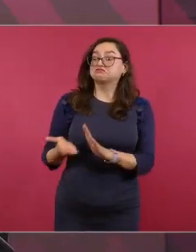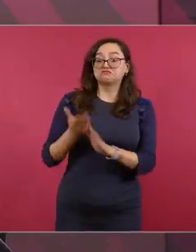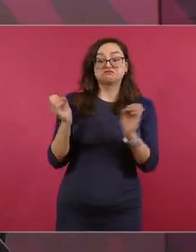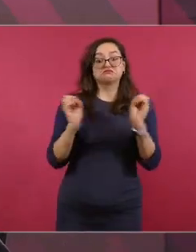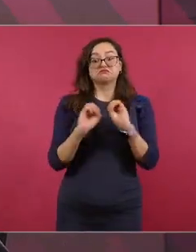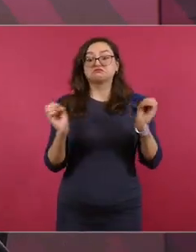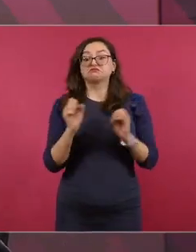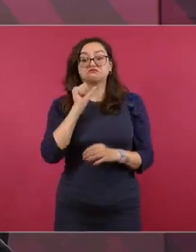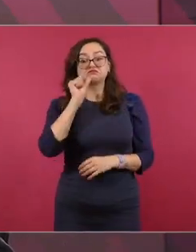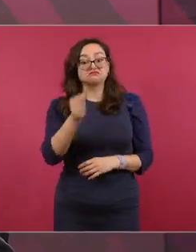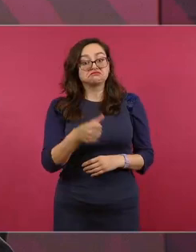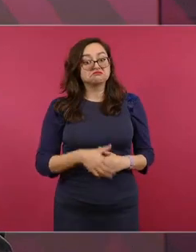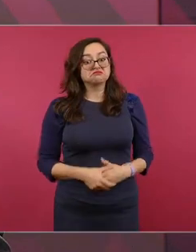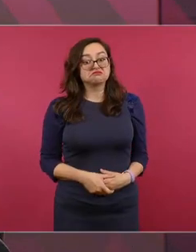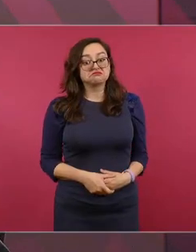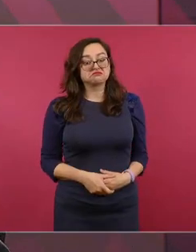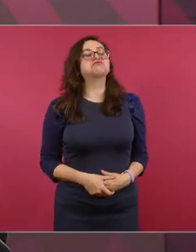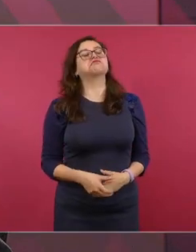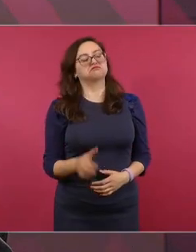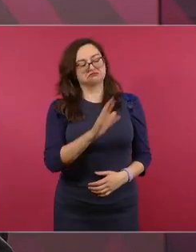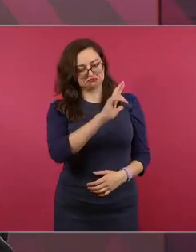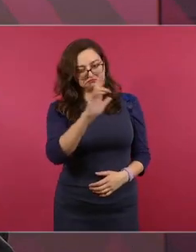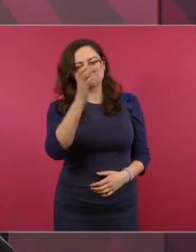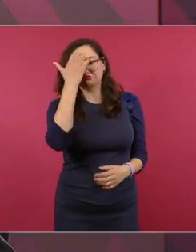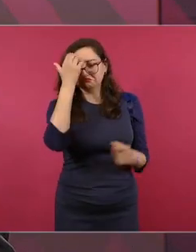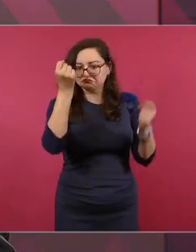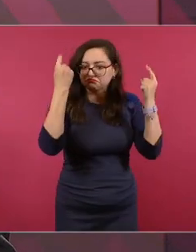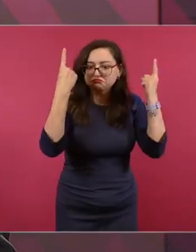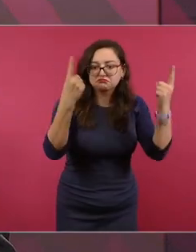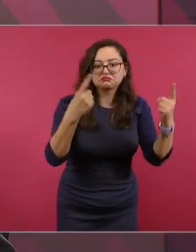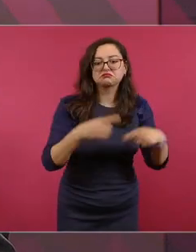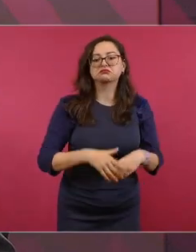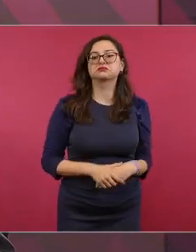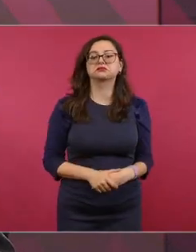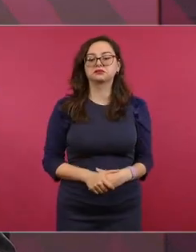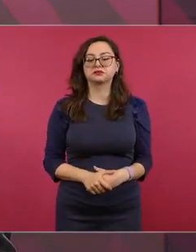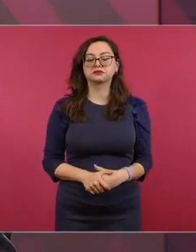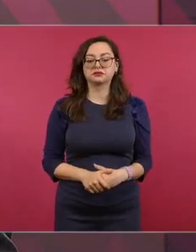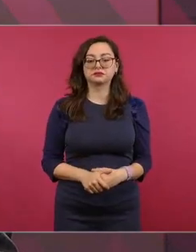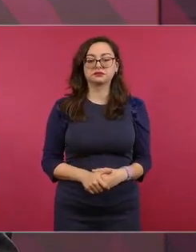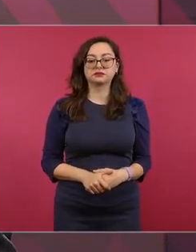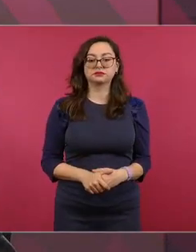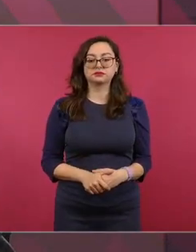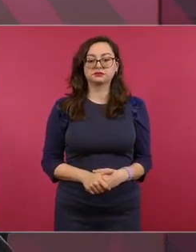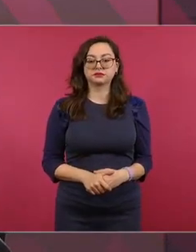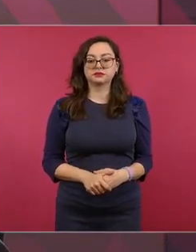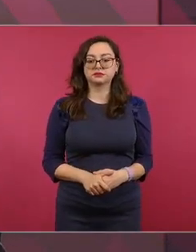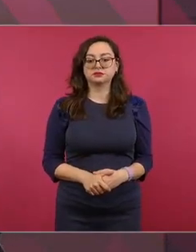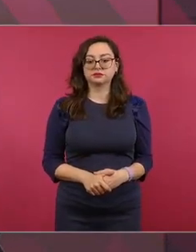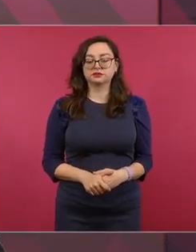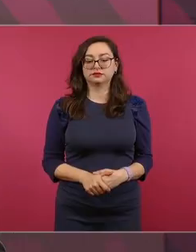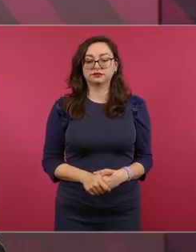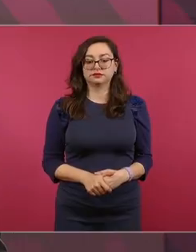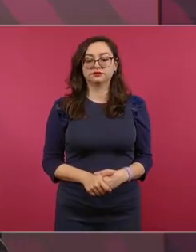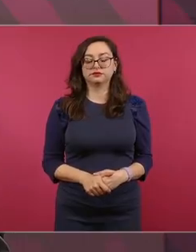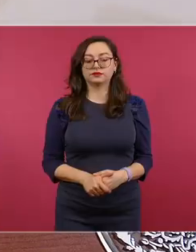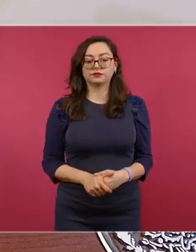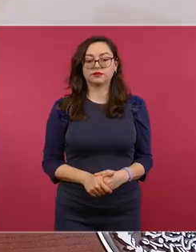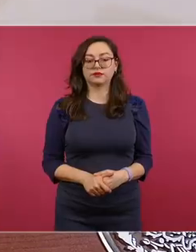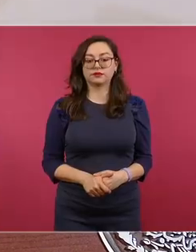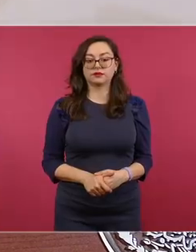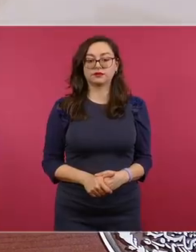es el presidente Biden. Eso se lo reconozco. Porque también coincide lo que pasa,